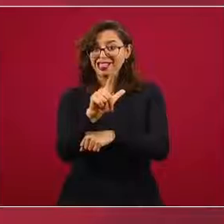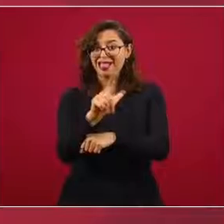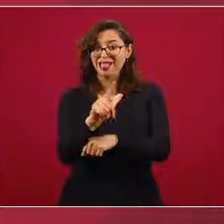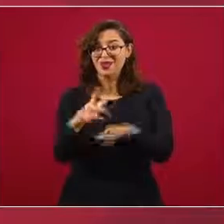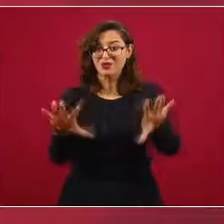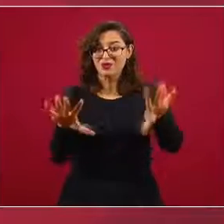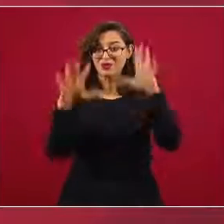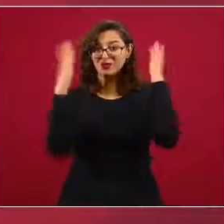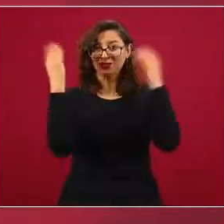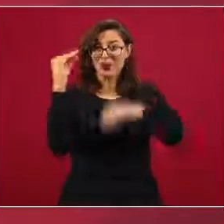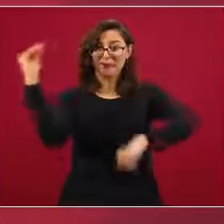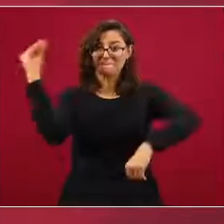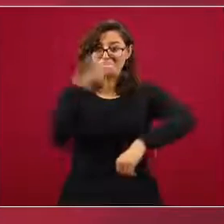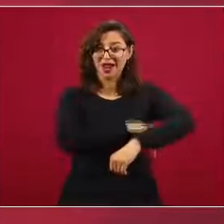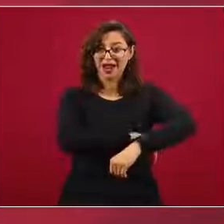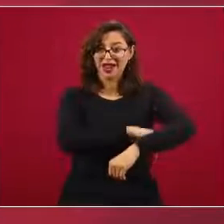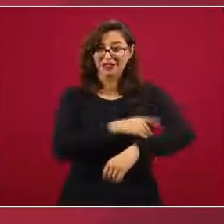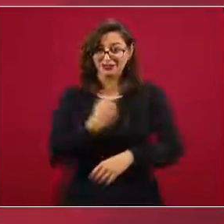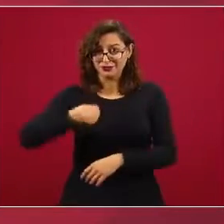¿Nos echamos para atrás